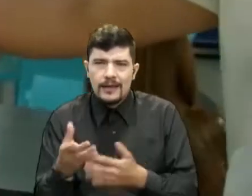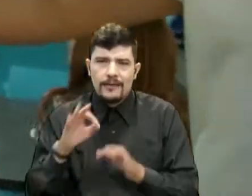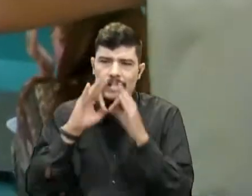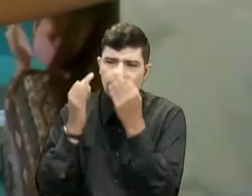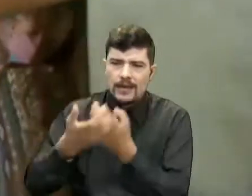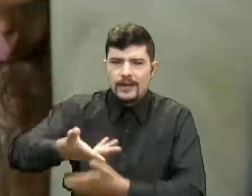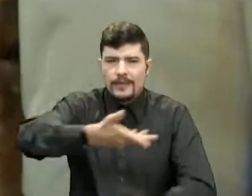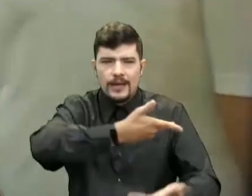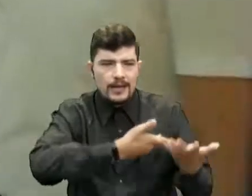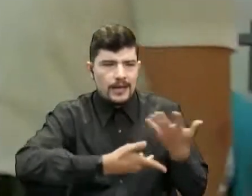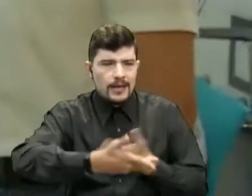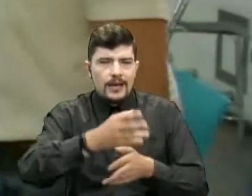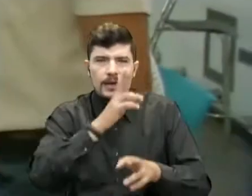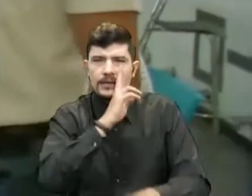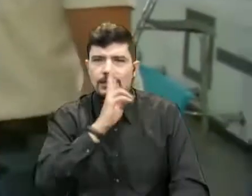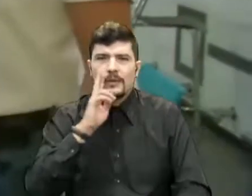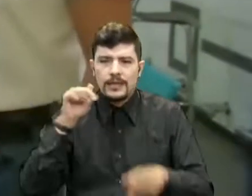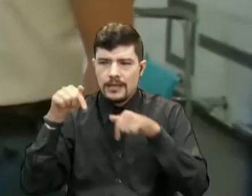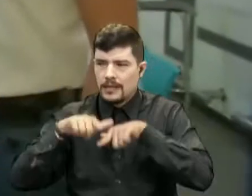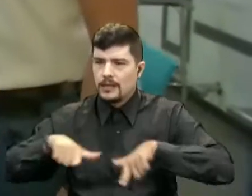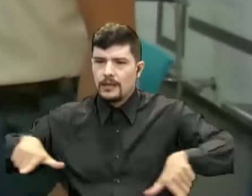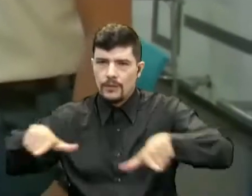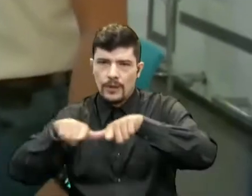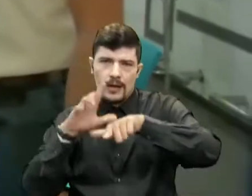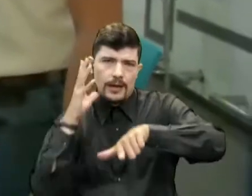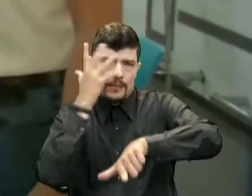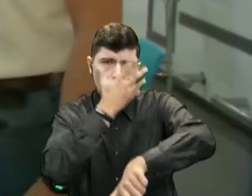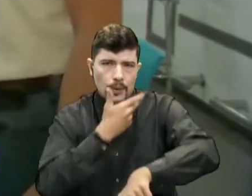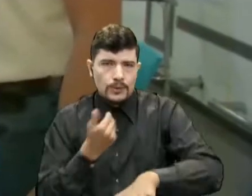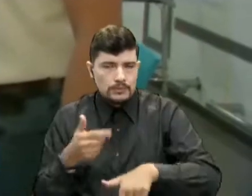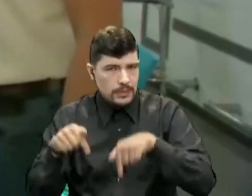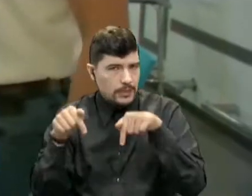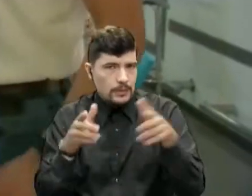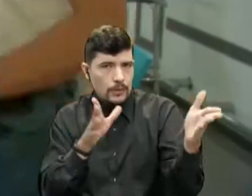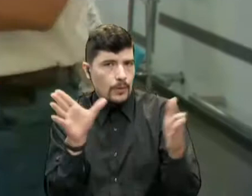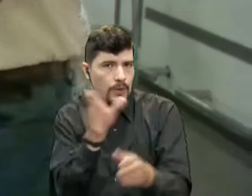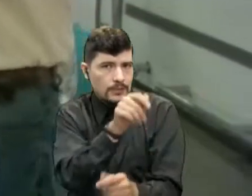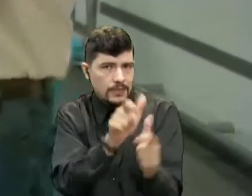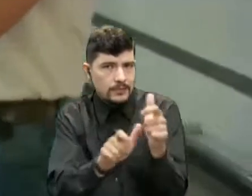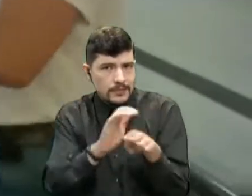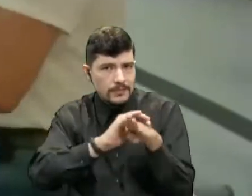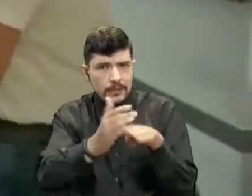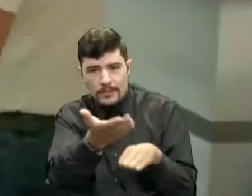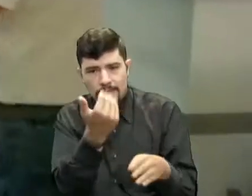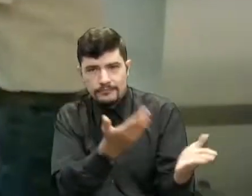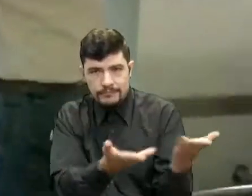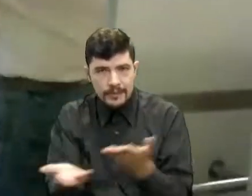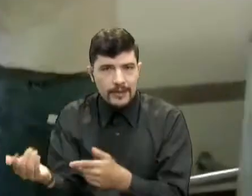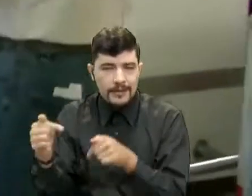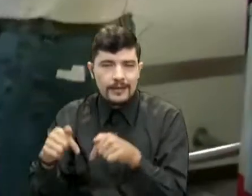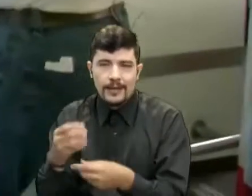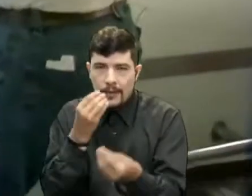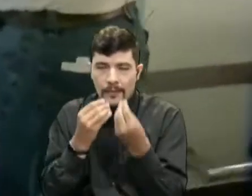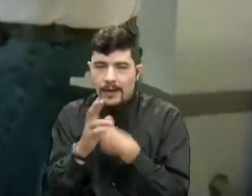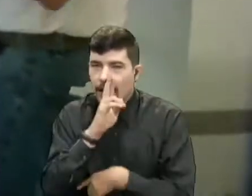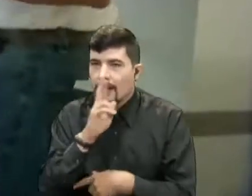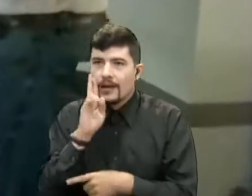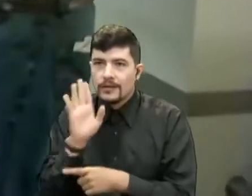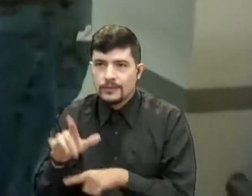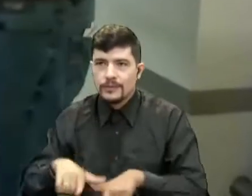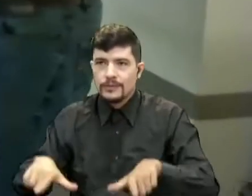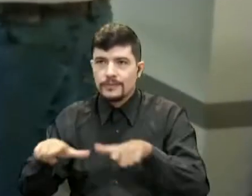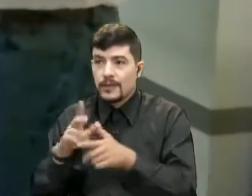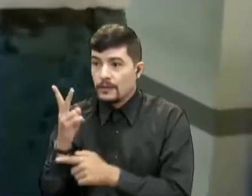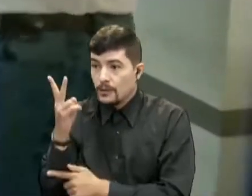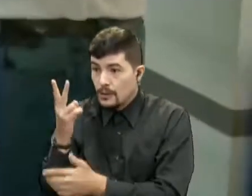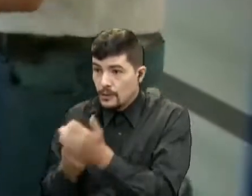en un restaurante, en una plazoleta tan hermosa como estas. Y bueno, están todos bienvenidos. José, muchísimas gracias, muy amable. Mire, son dos de las personas que han vuelto